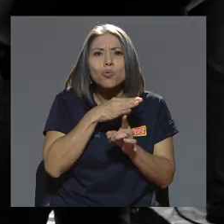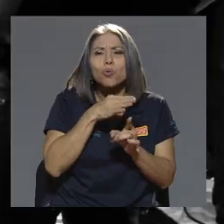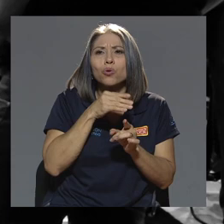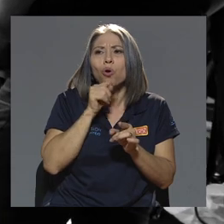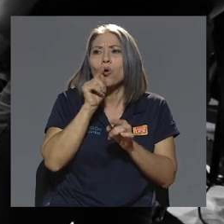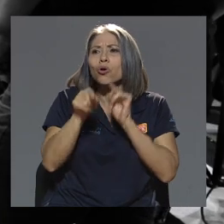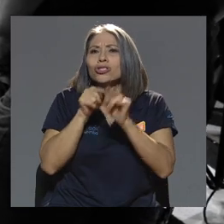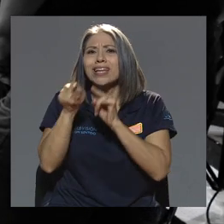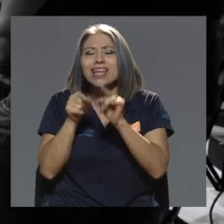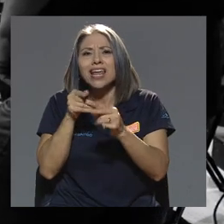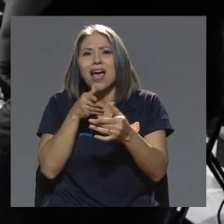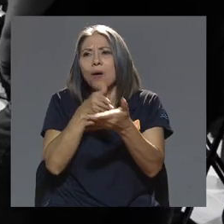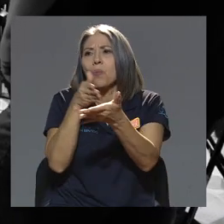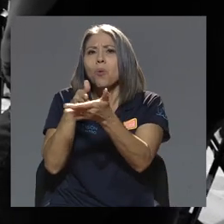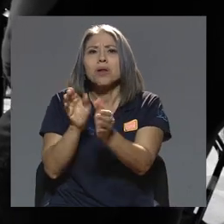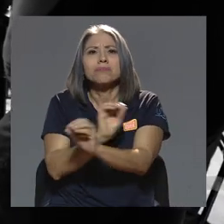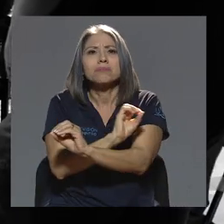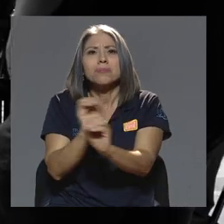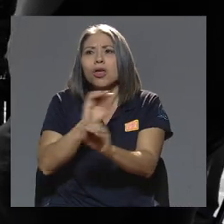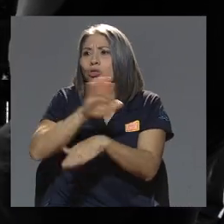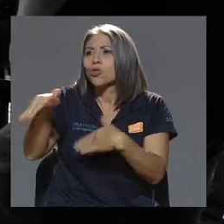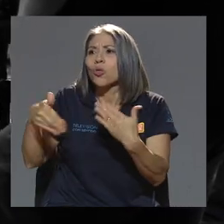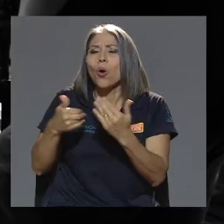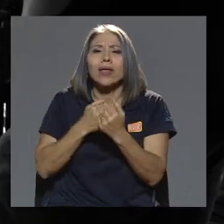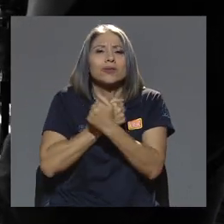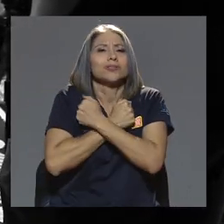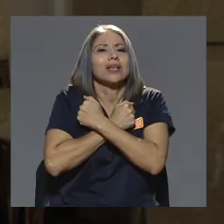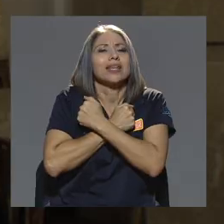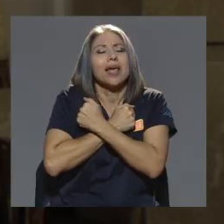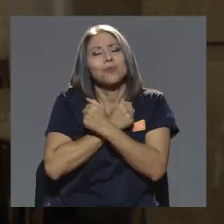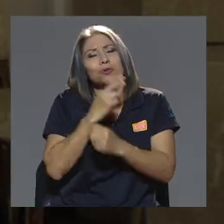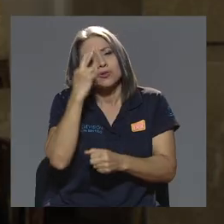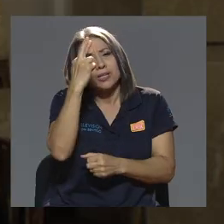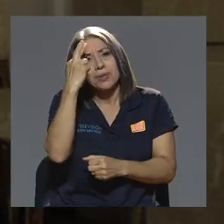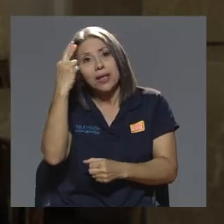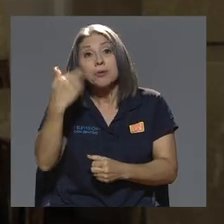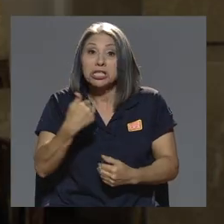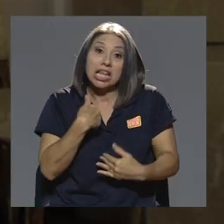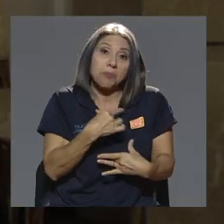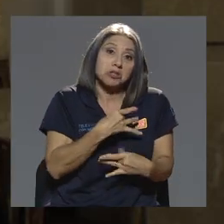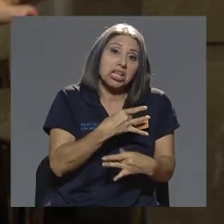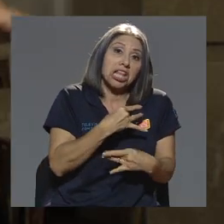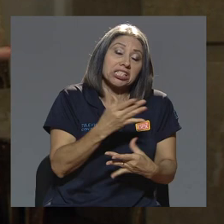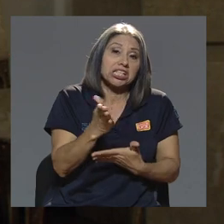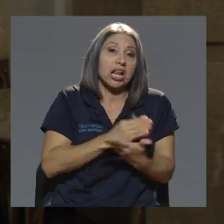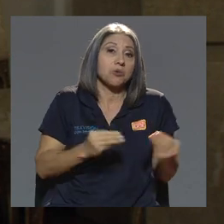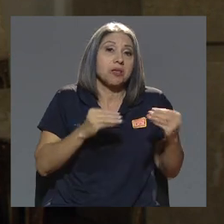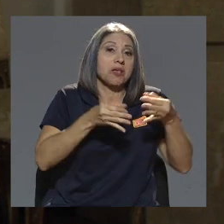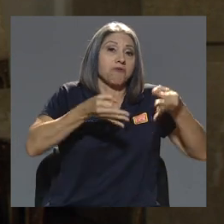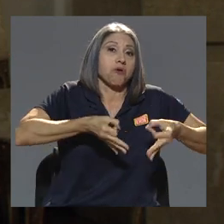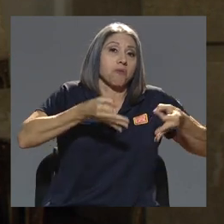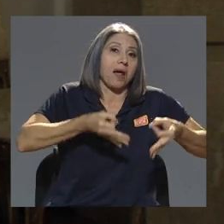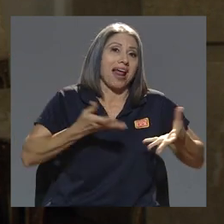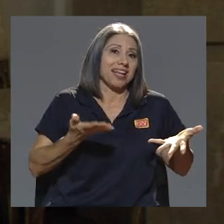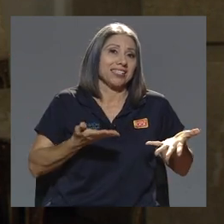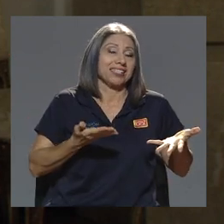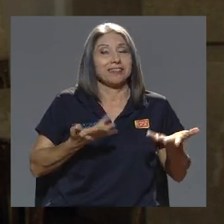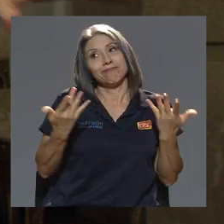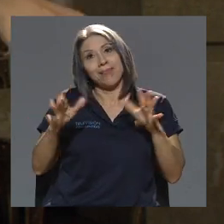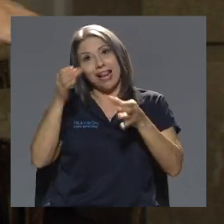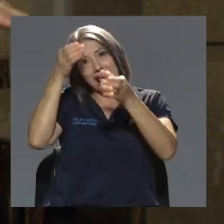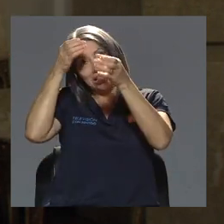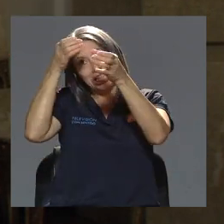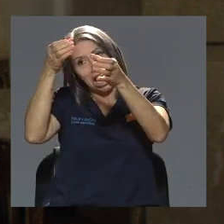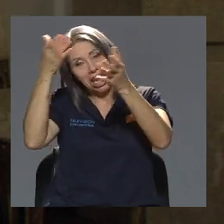lindo. Que todas nos queríamos, que todas nos respetábamos, teníamos intereses, había unas que eran más formales, obviamente les decíamos, había las nerdas, había